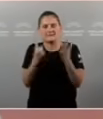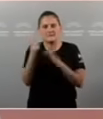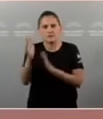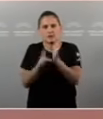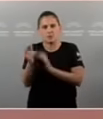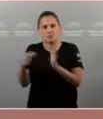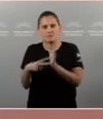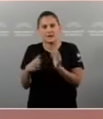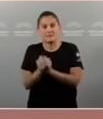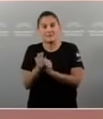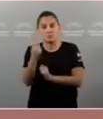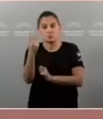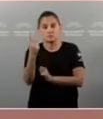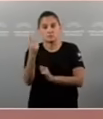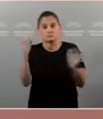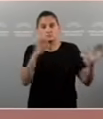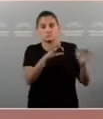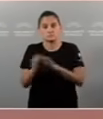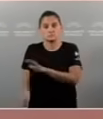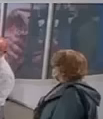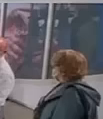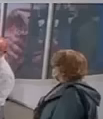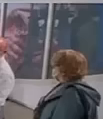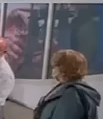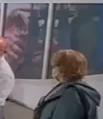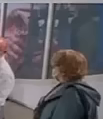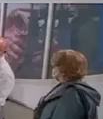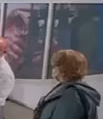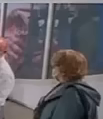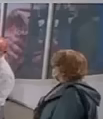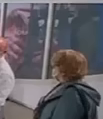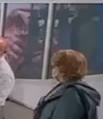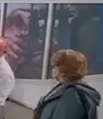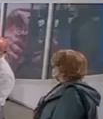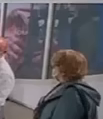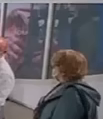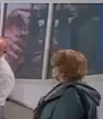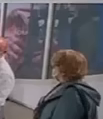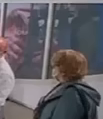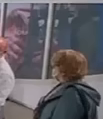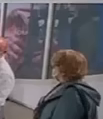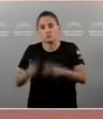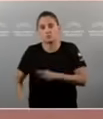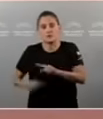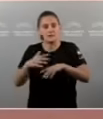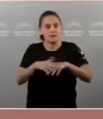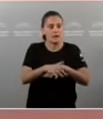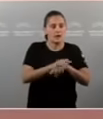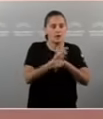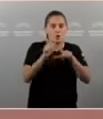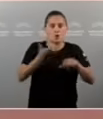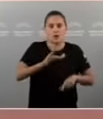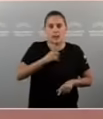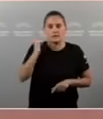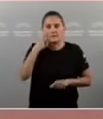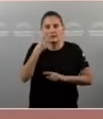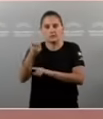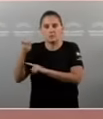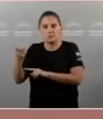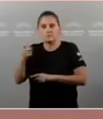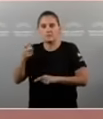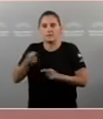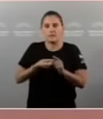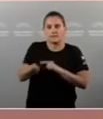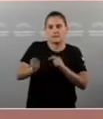de 2021, crear el teléfono de la soledad, censos y lanzar redes locales de detección, medidas de la